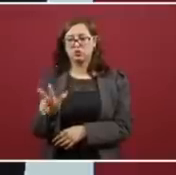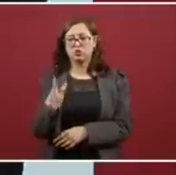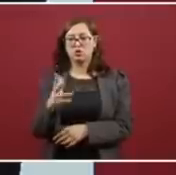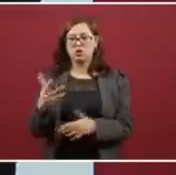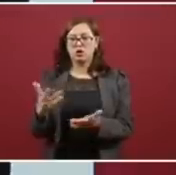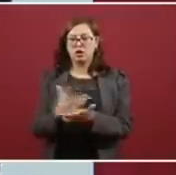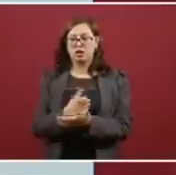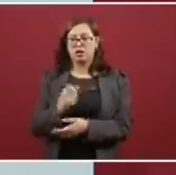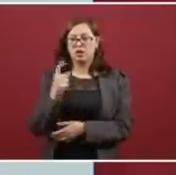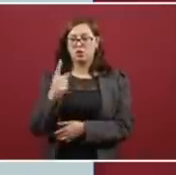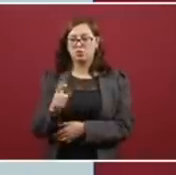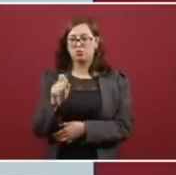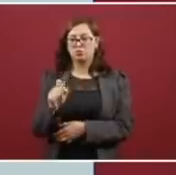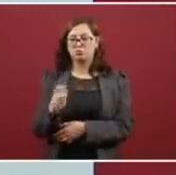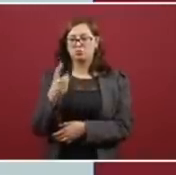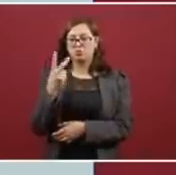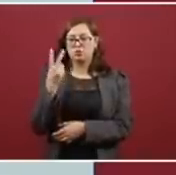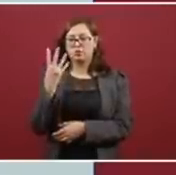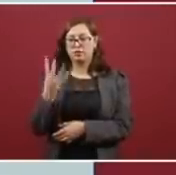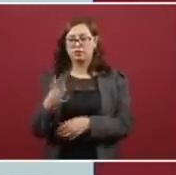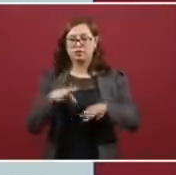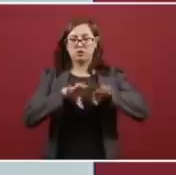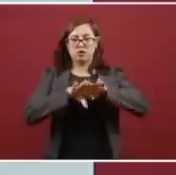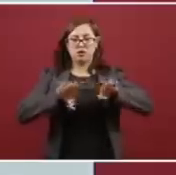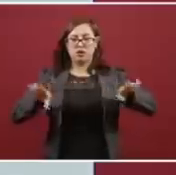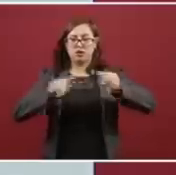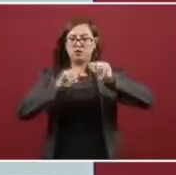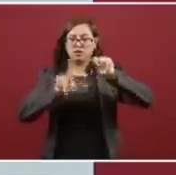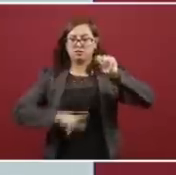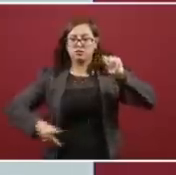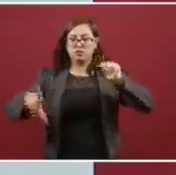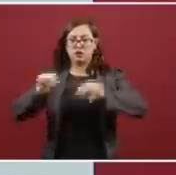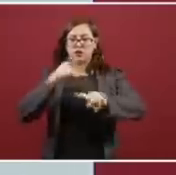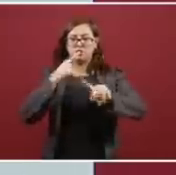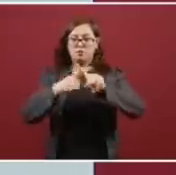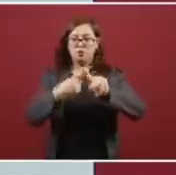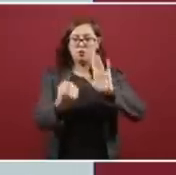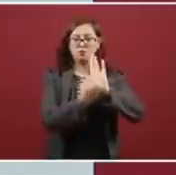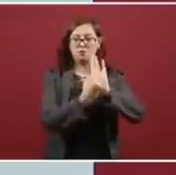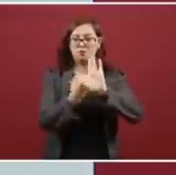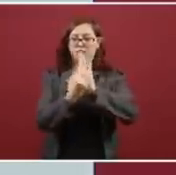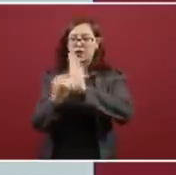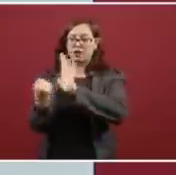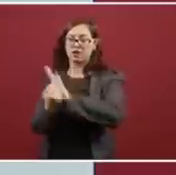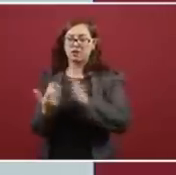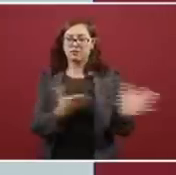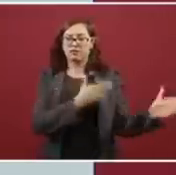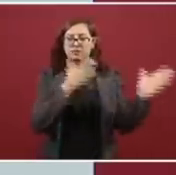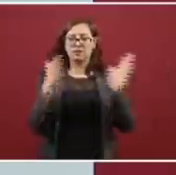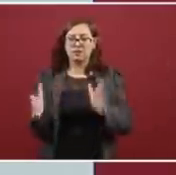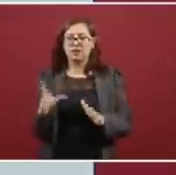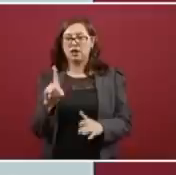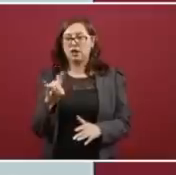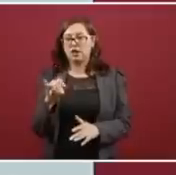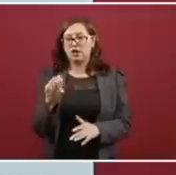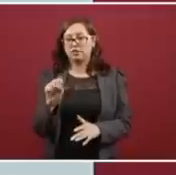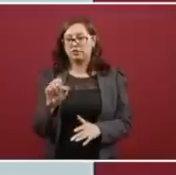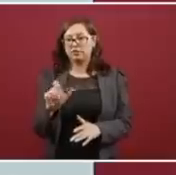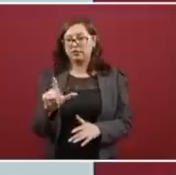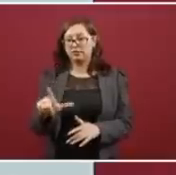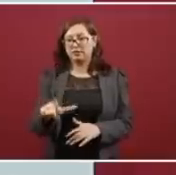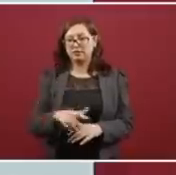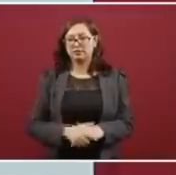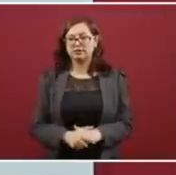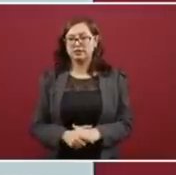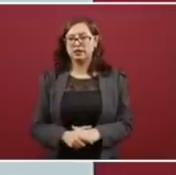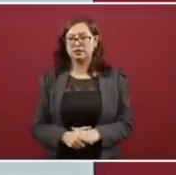124 promedios nacionales por marca vemos el de diesel y voy a terminar ahorita con un